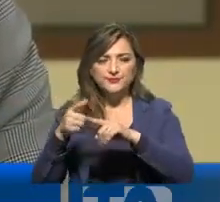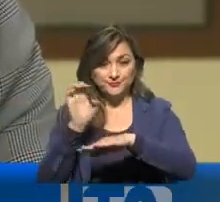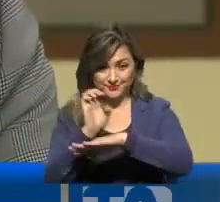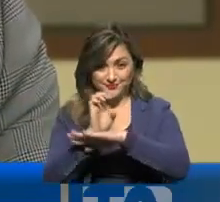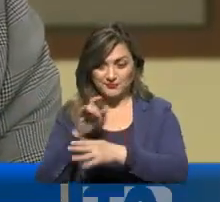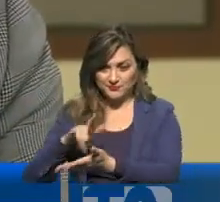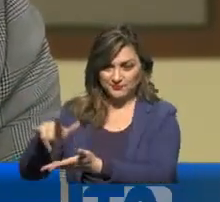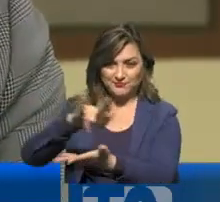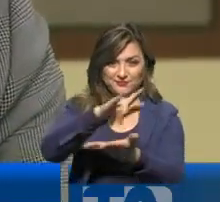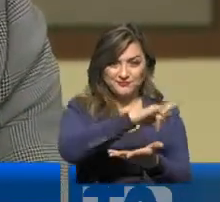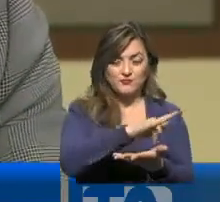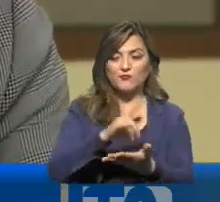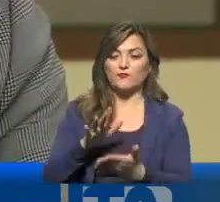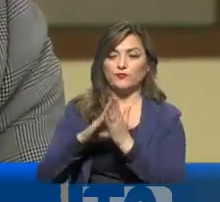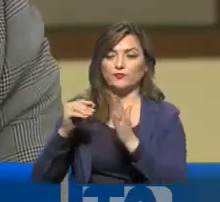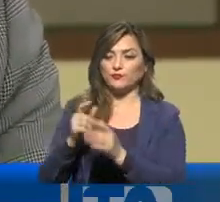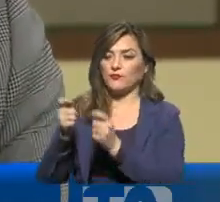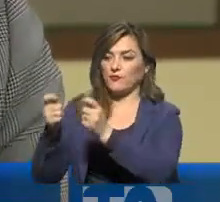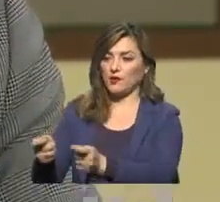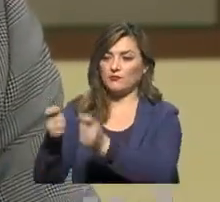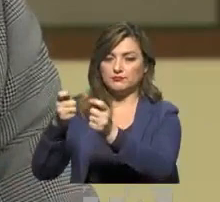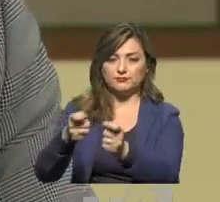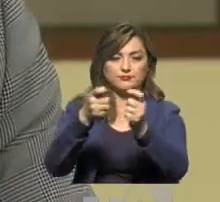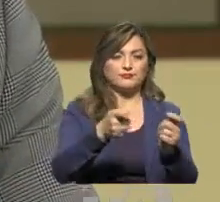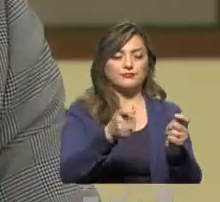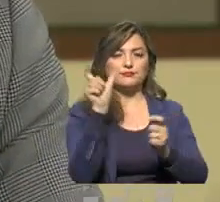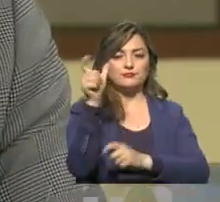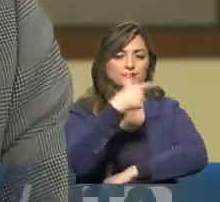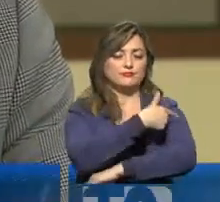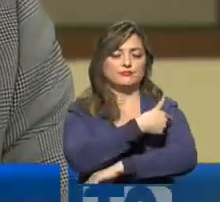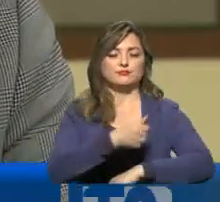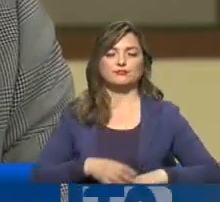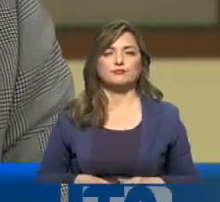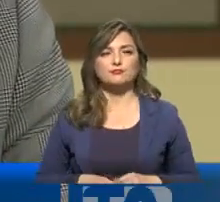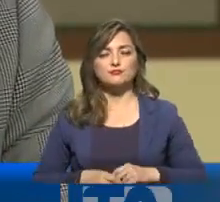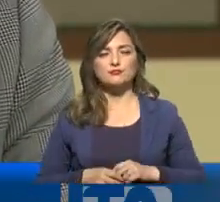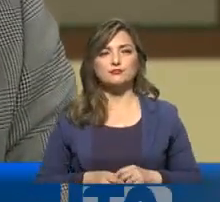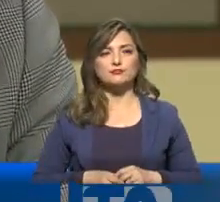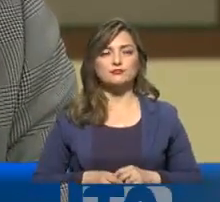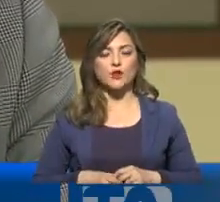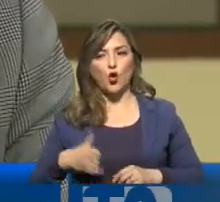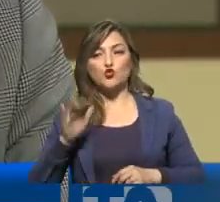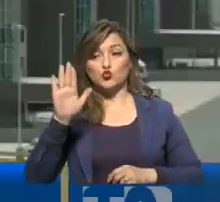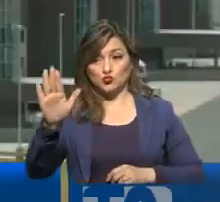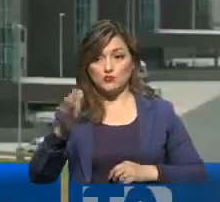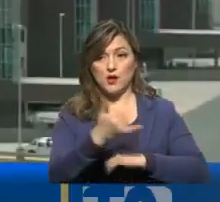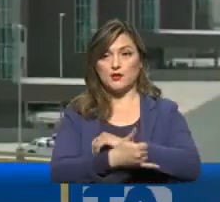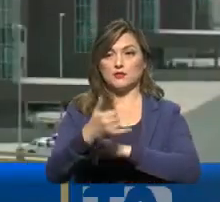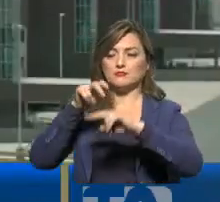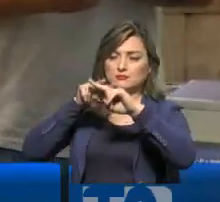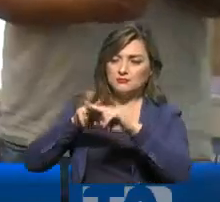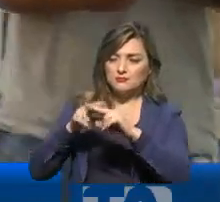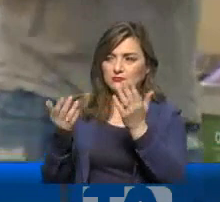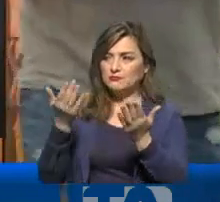de en los diferentes aeropuertos del país con la finalidad de hacer las constataciones en el país de origen.